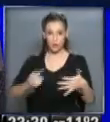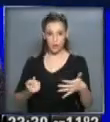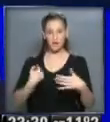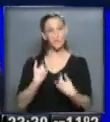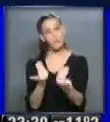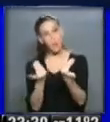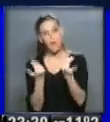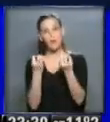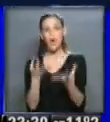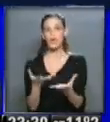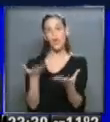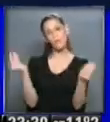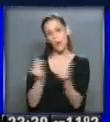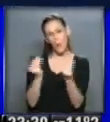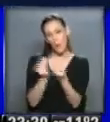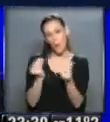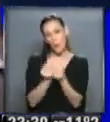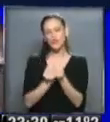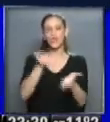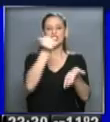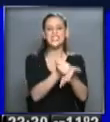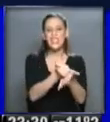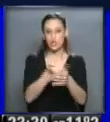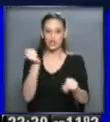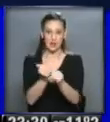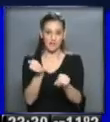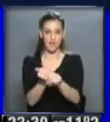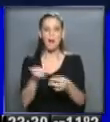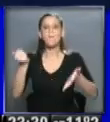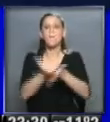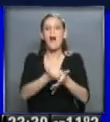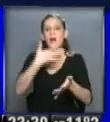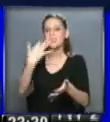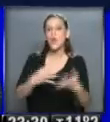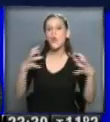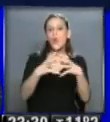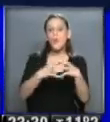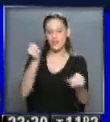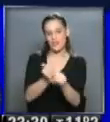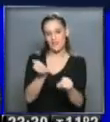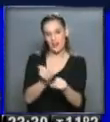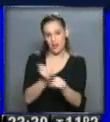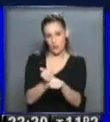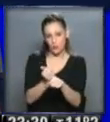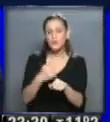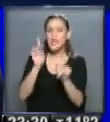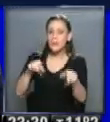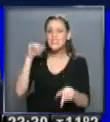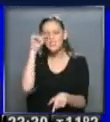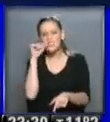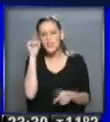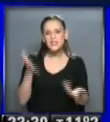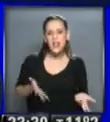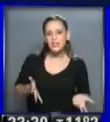porque hay muchas más muchos más ellos trabajando por ahí que en algunos otros puntos del país pero es interesante esto también que